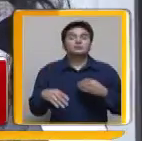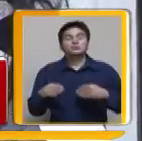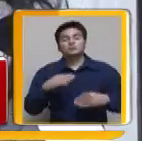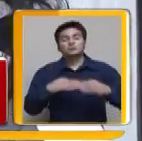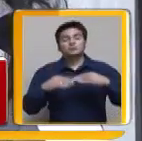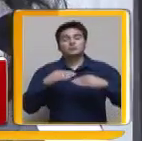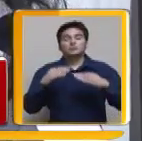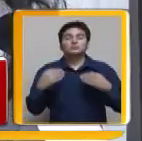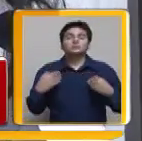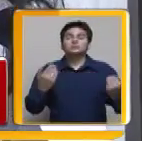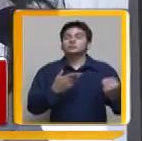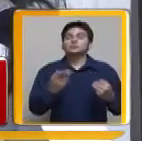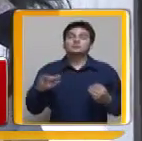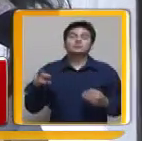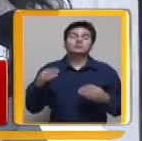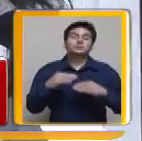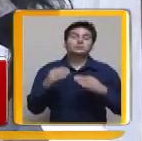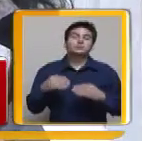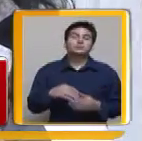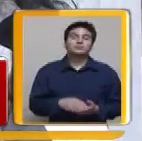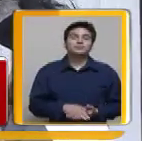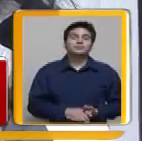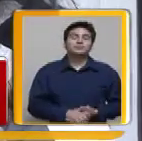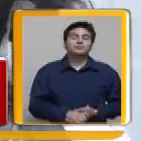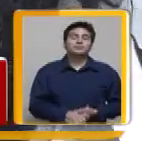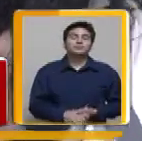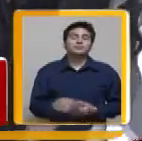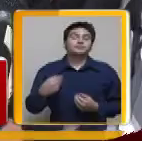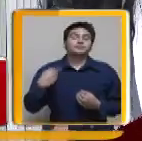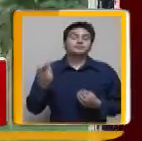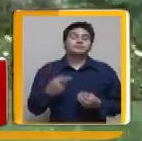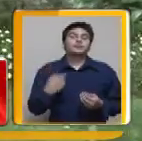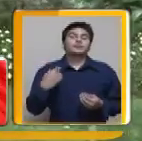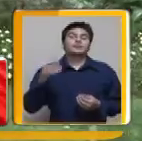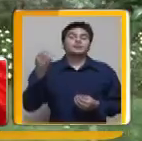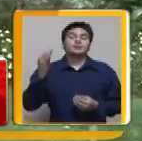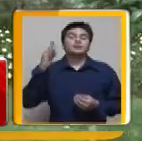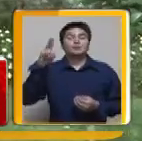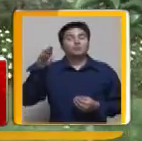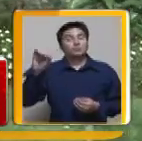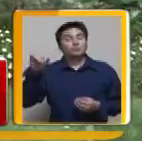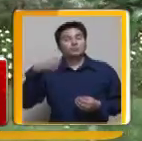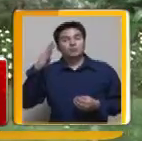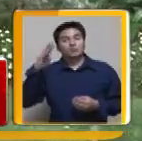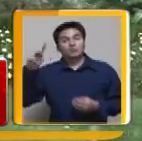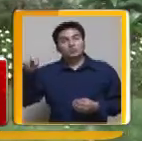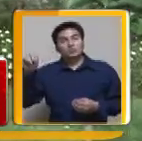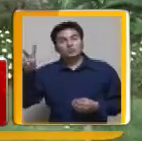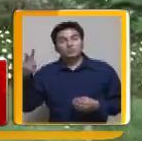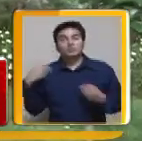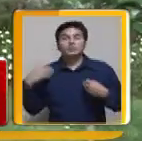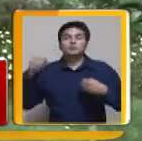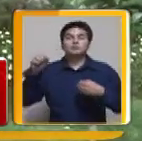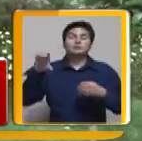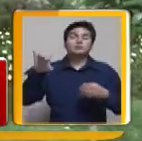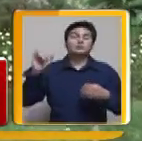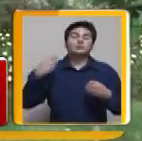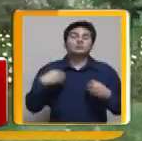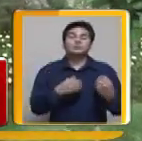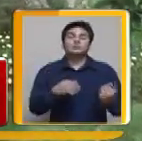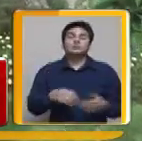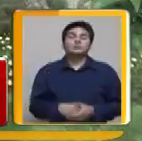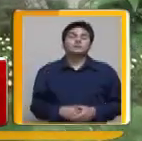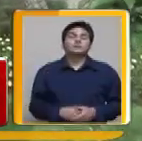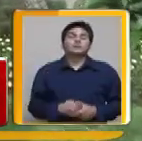el workshop tiene que ver con lo que es arquitectura en tierra. La cita es del 31 de octubre al 4 de noviembre en